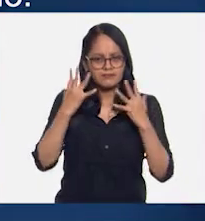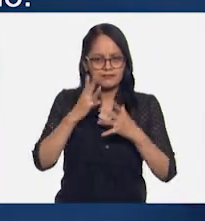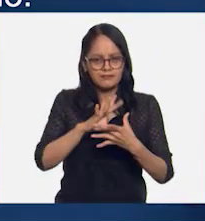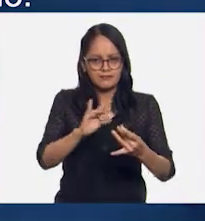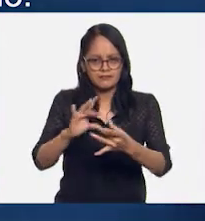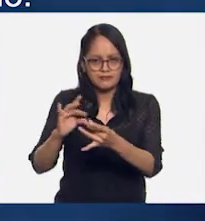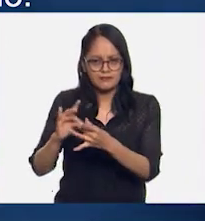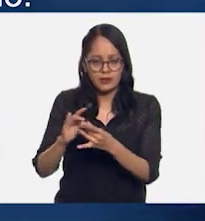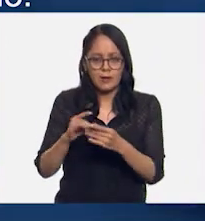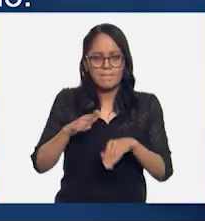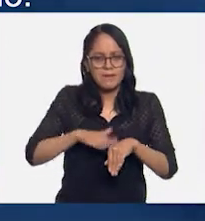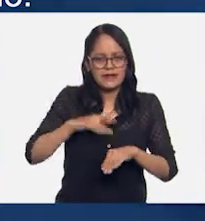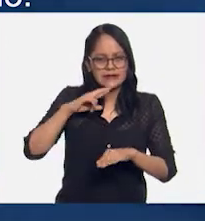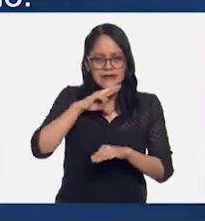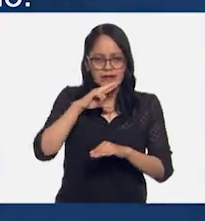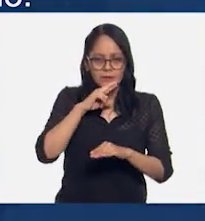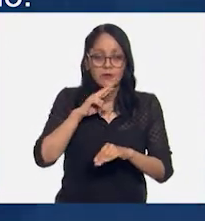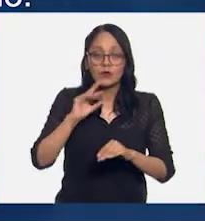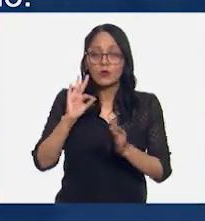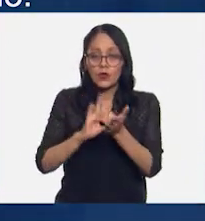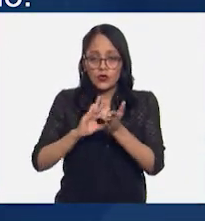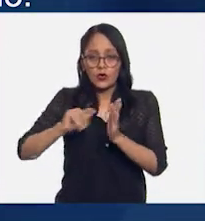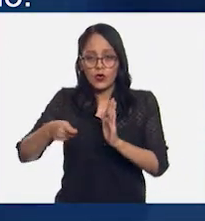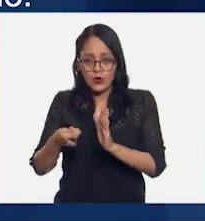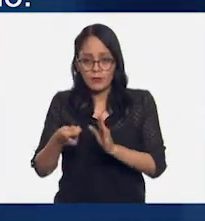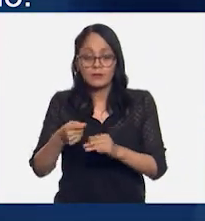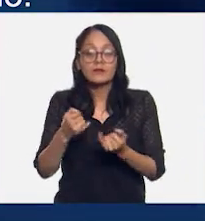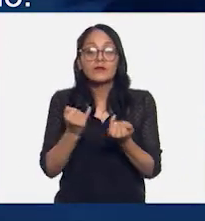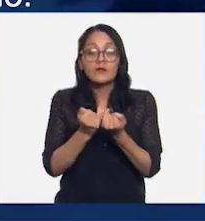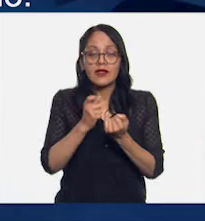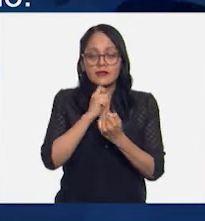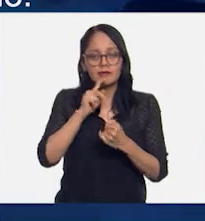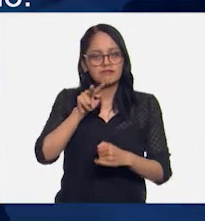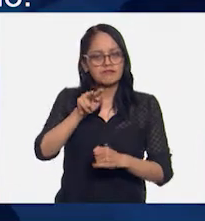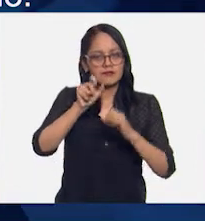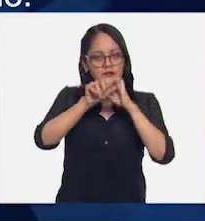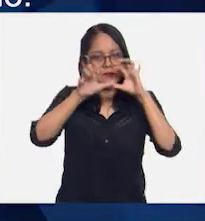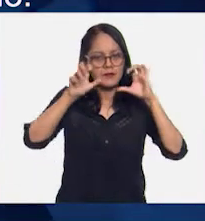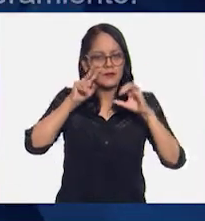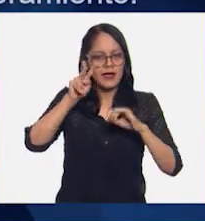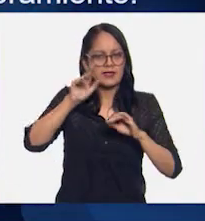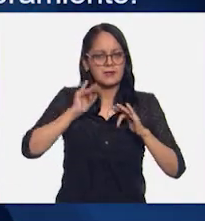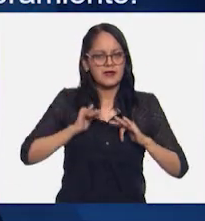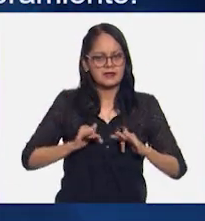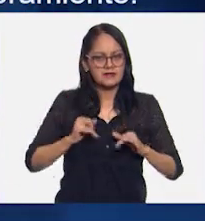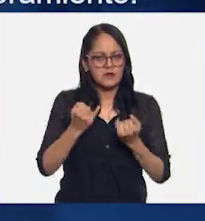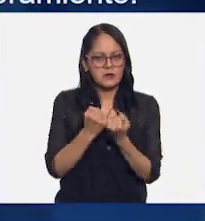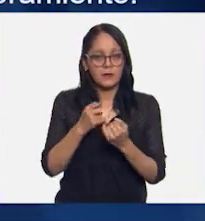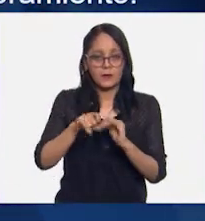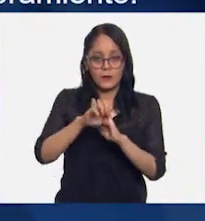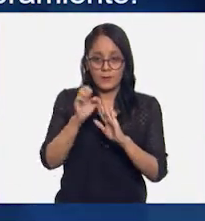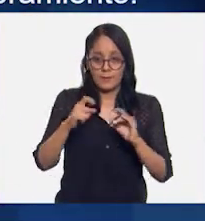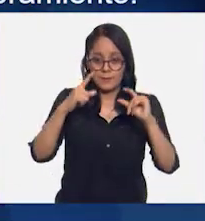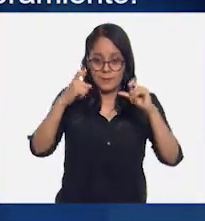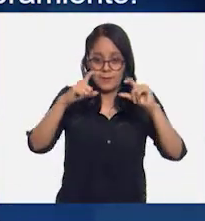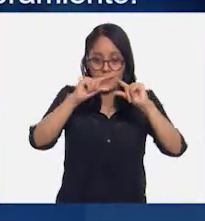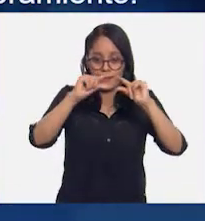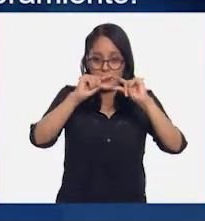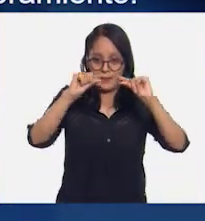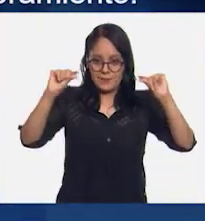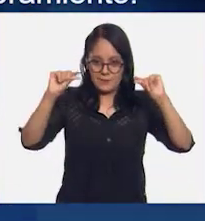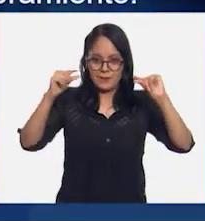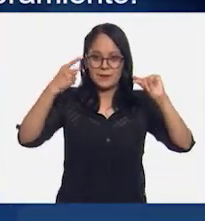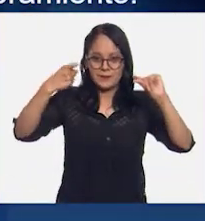permiten que el texto fluya más, sino porque las imágenes son más ligeras. Por ejemplo, en el primer verso de la segunda